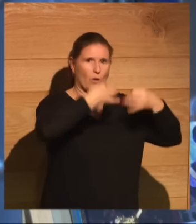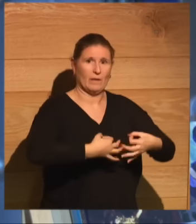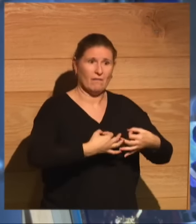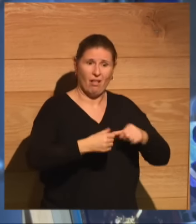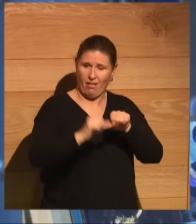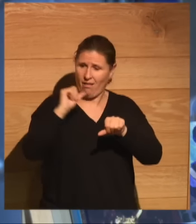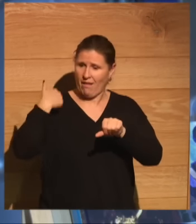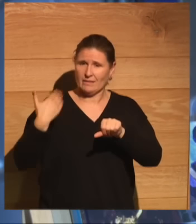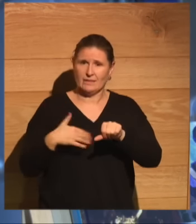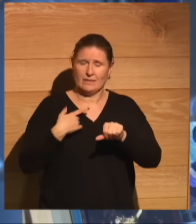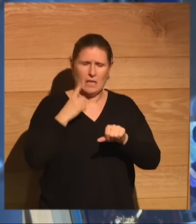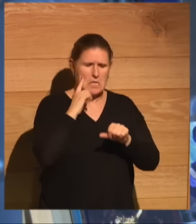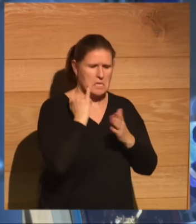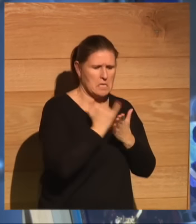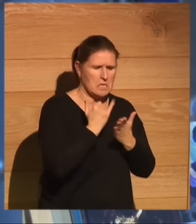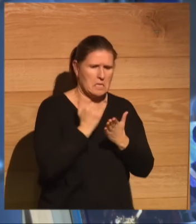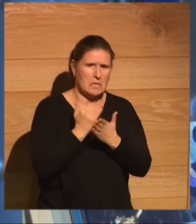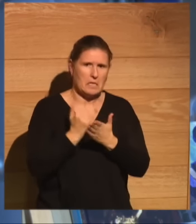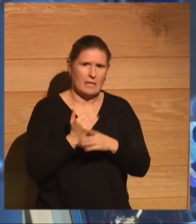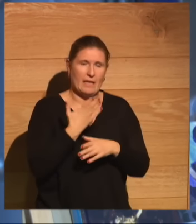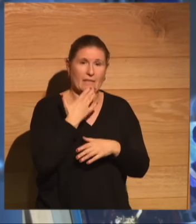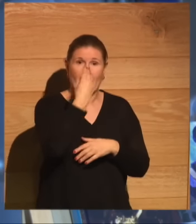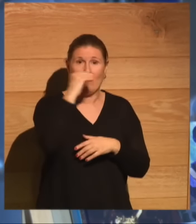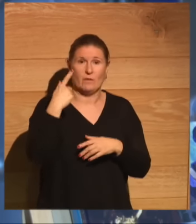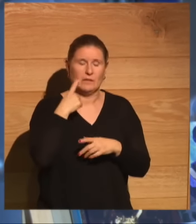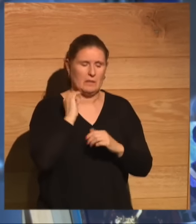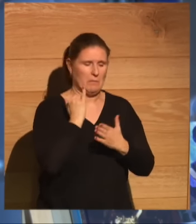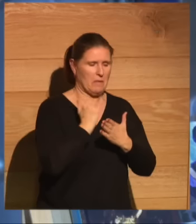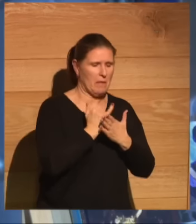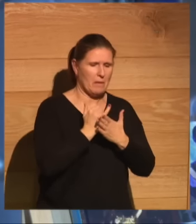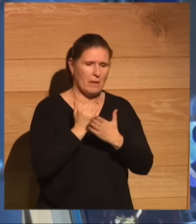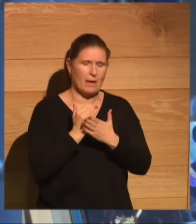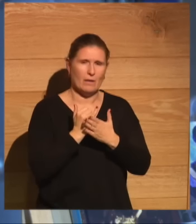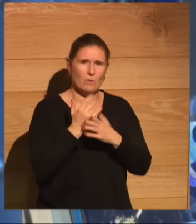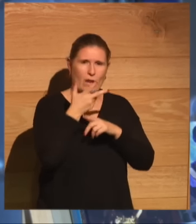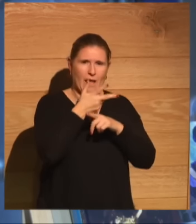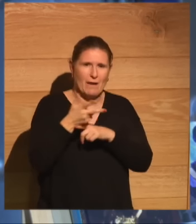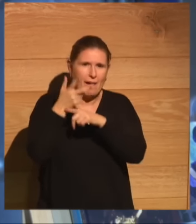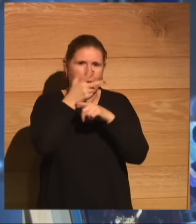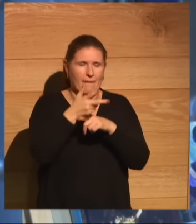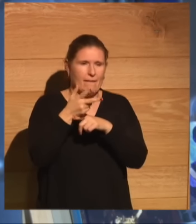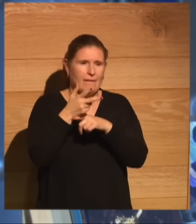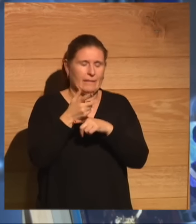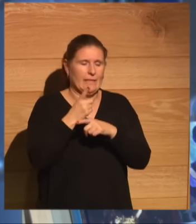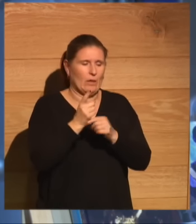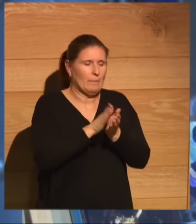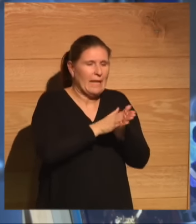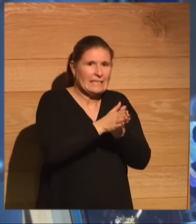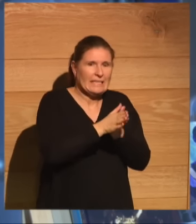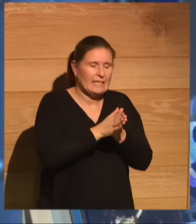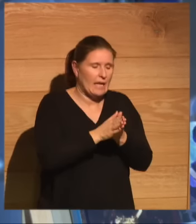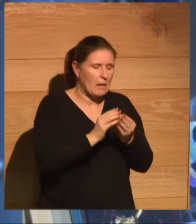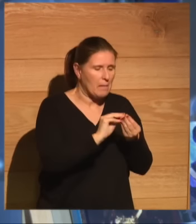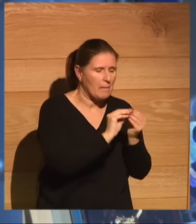experimentos habituales de futuros cineastas cuando son adolescentes y tienen una cámara a mano. Y cogen un poquito de plastilina e intentan